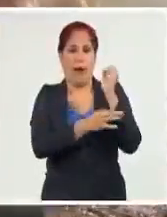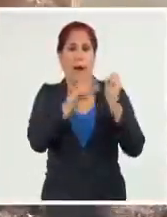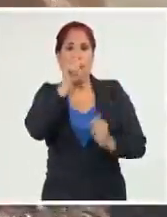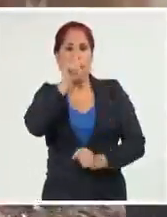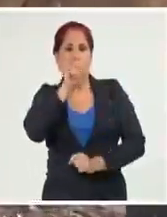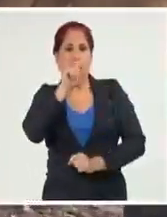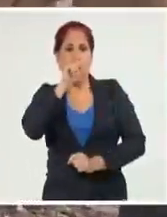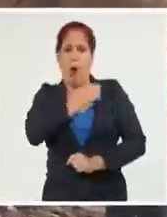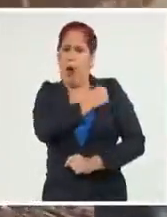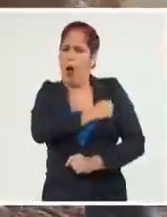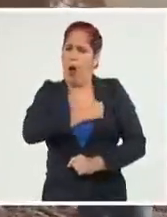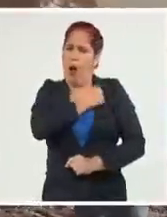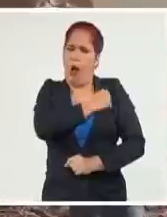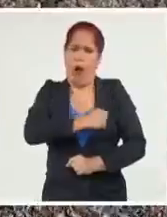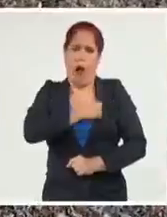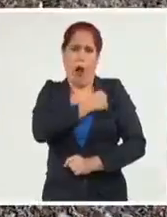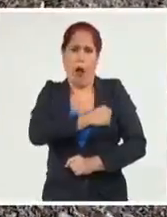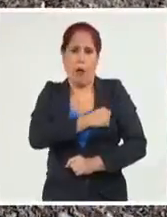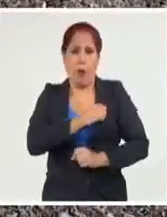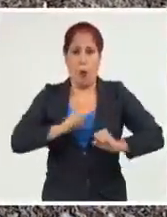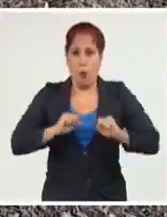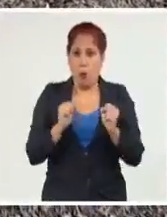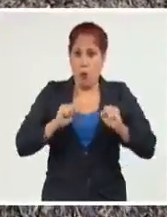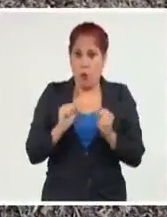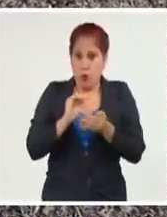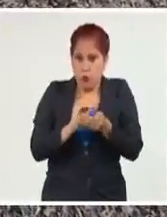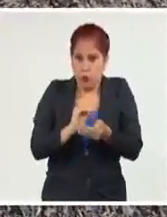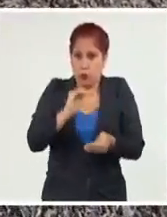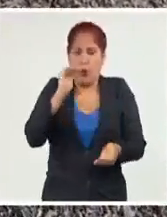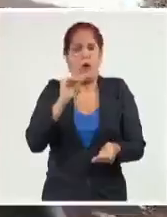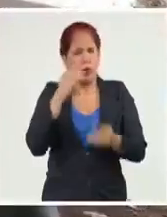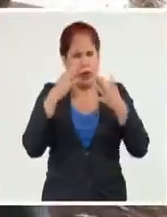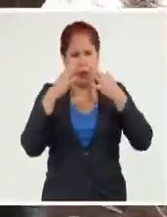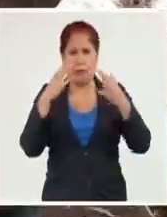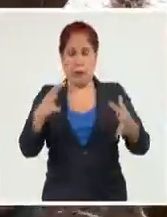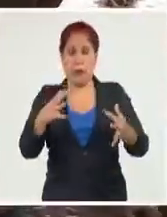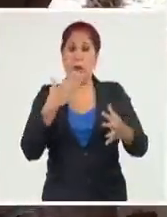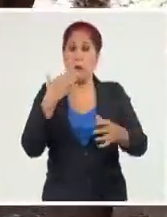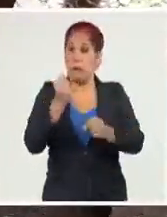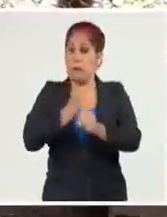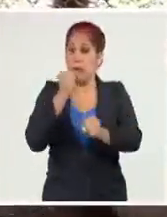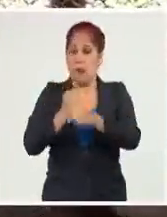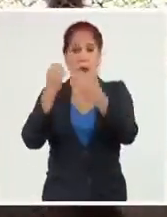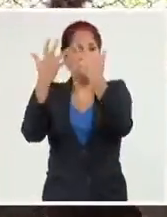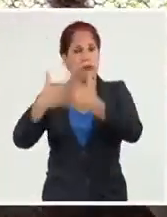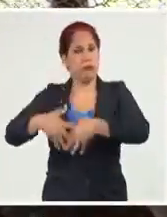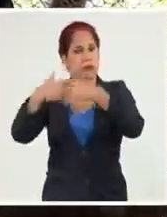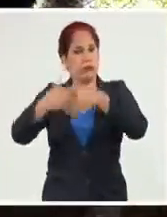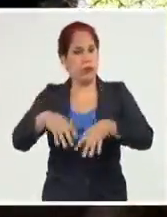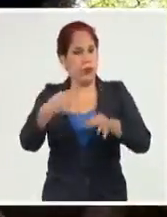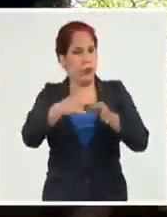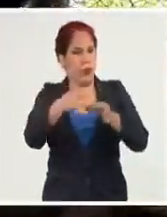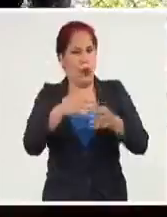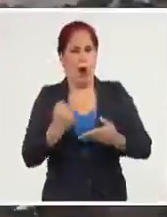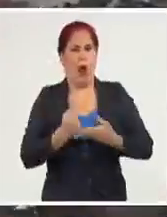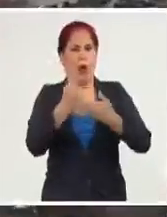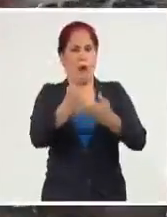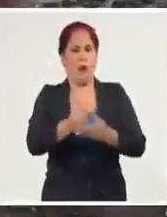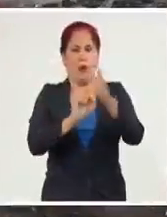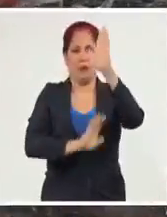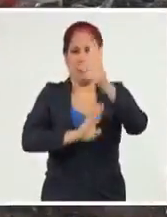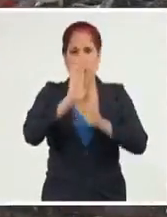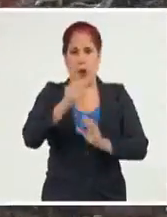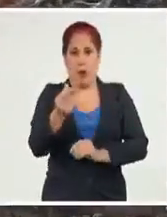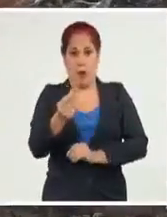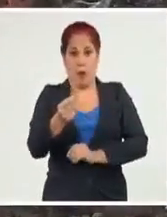amor y dedicación a la actividad se revierten en favorables indicadores de eficiencia y producción para apoyar al desarrollo de la economía